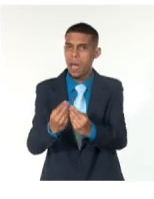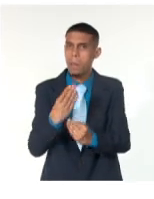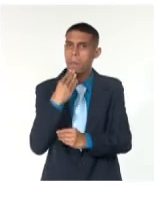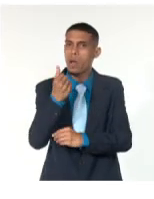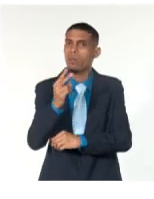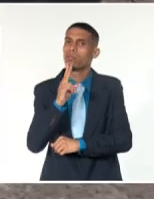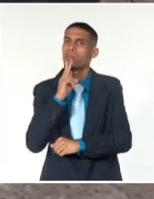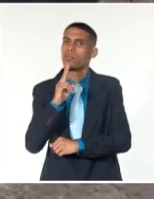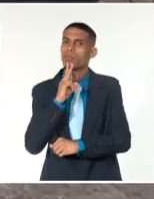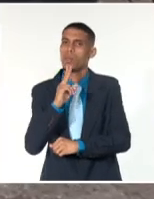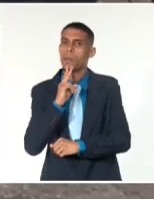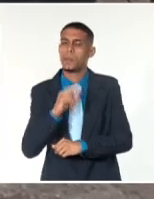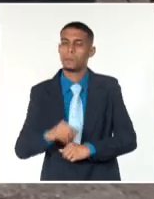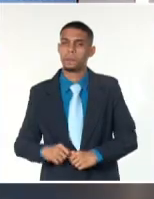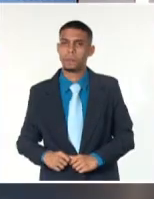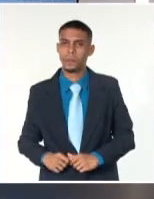urbe oriental